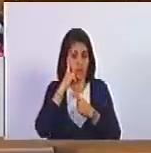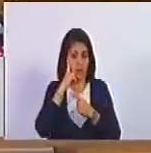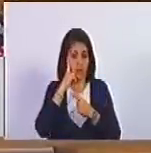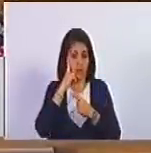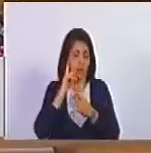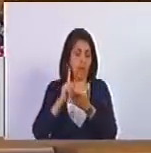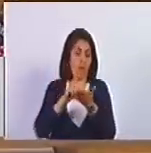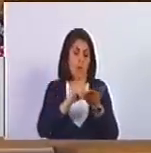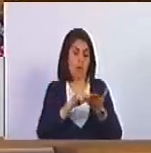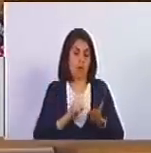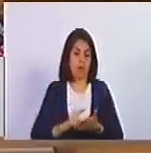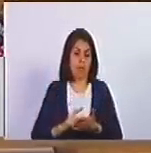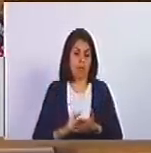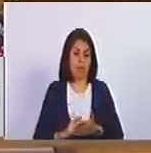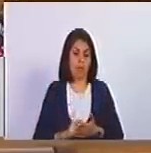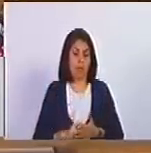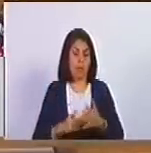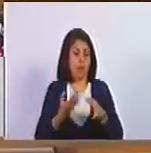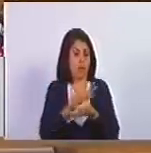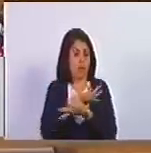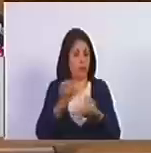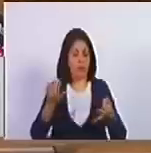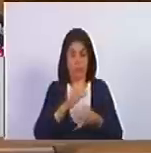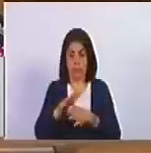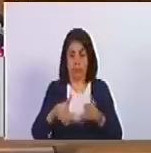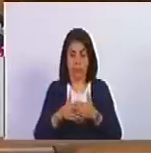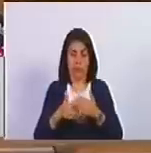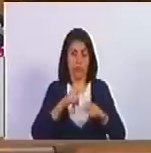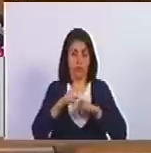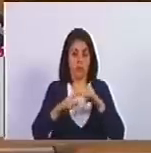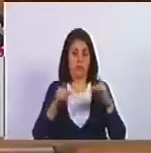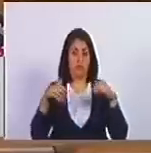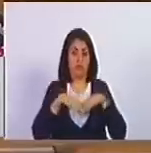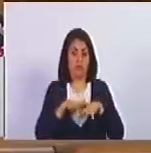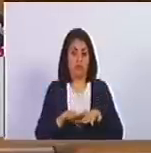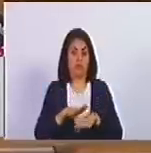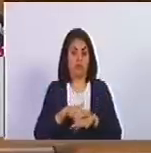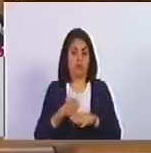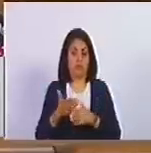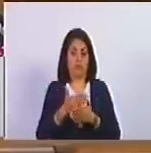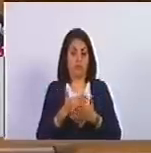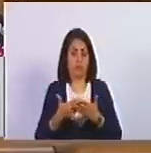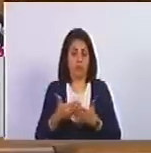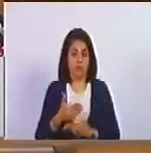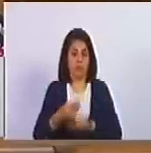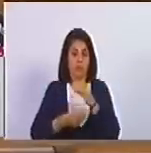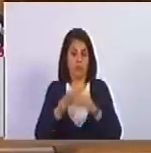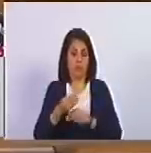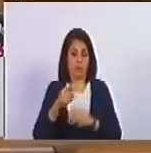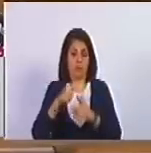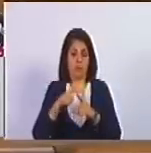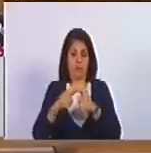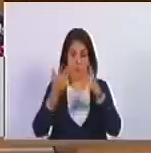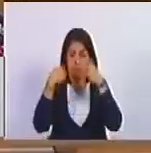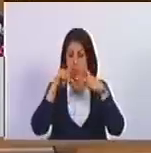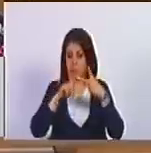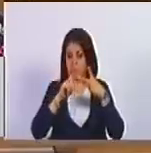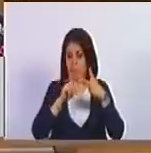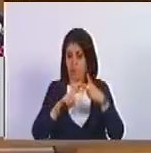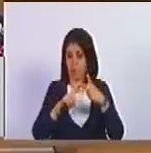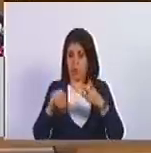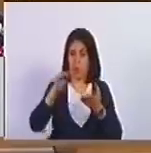La participación en la optimización de la gestión integral del manejo de residuos y desechos sólidos. 2.